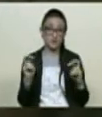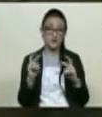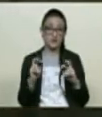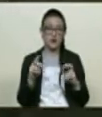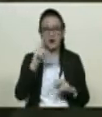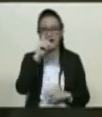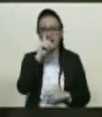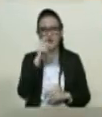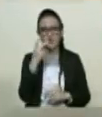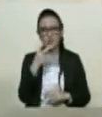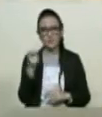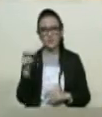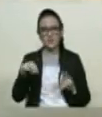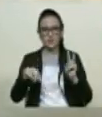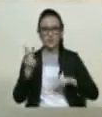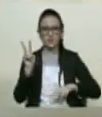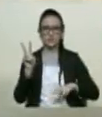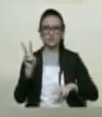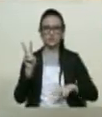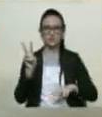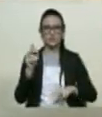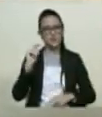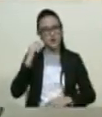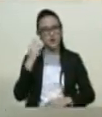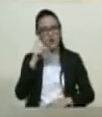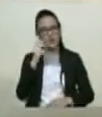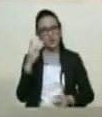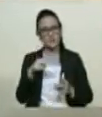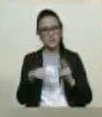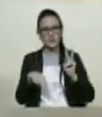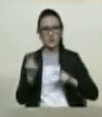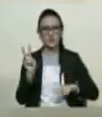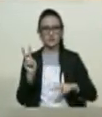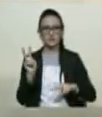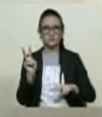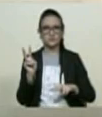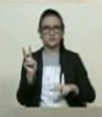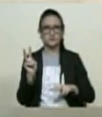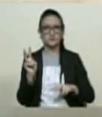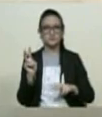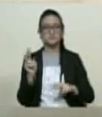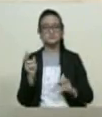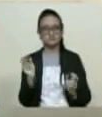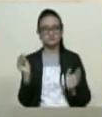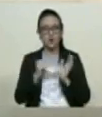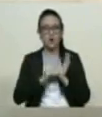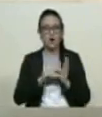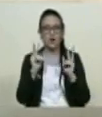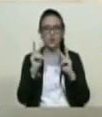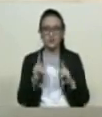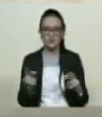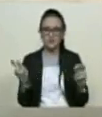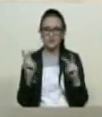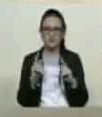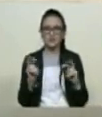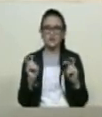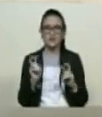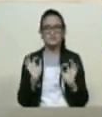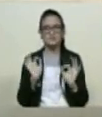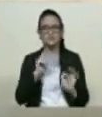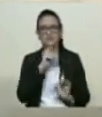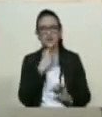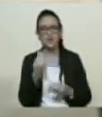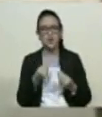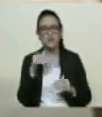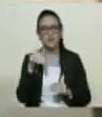año, para el año 2012, creo que fue en el año 2012, que incorporamos una auditoría sobre también el secreto del voto. El secreto